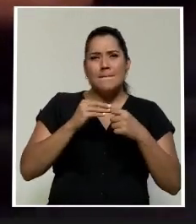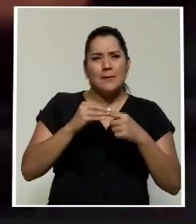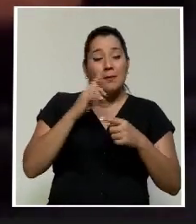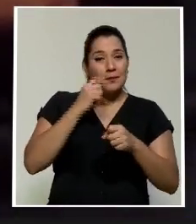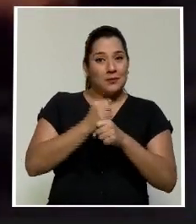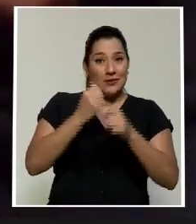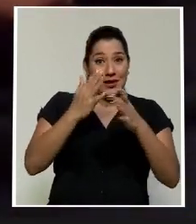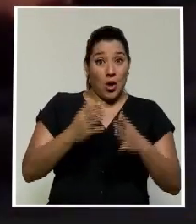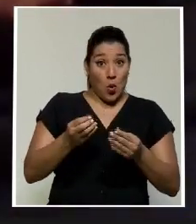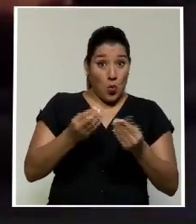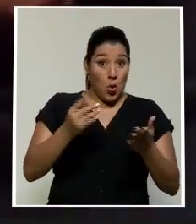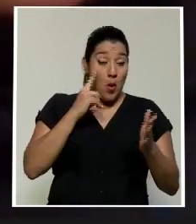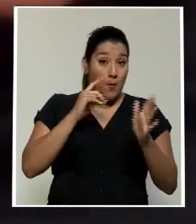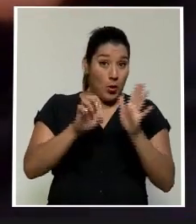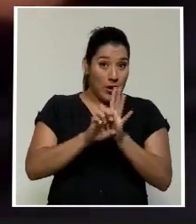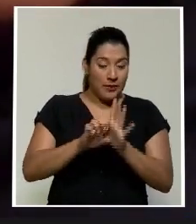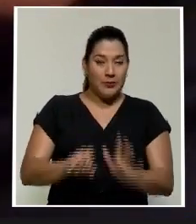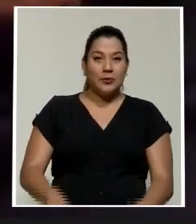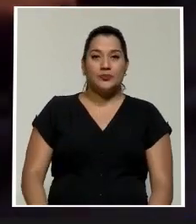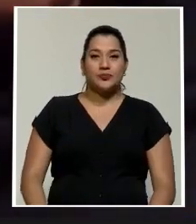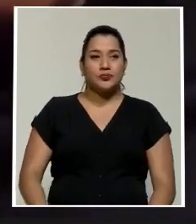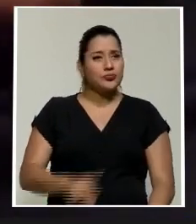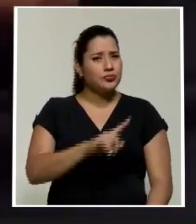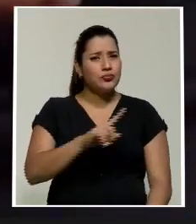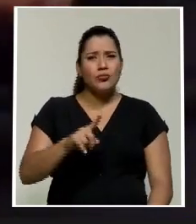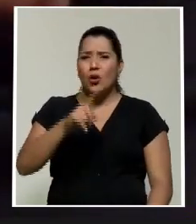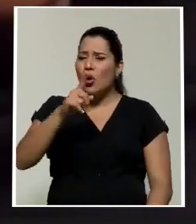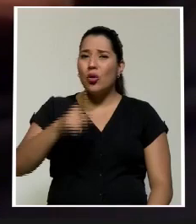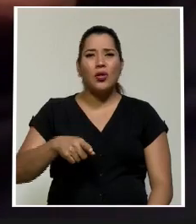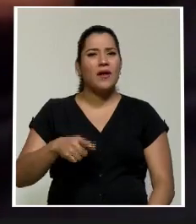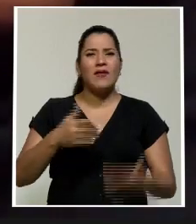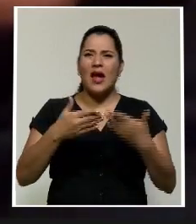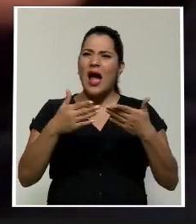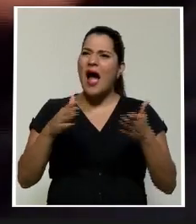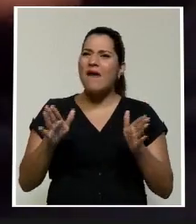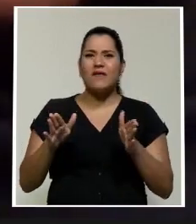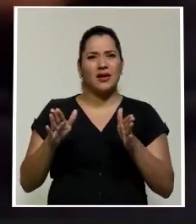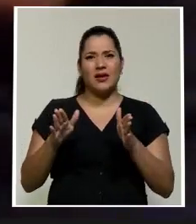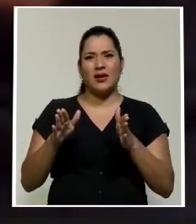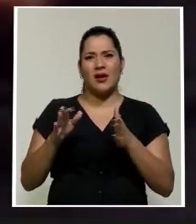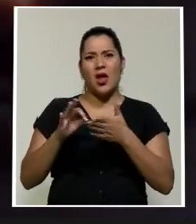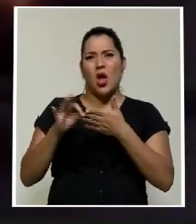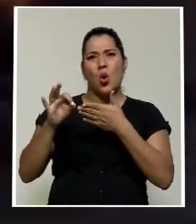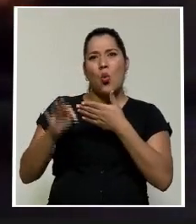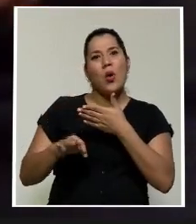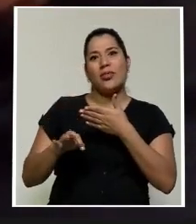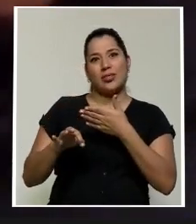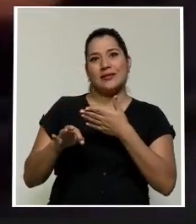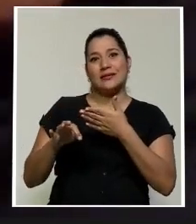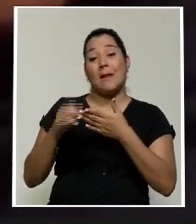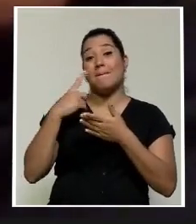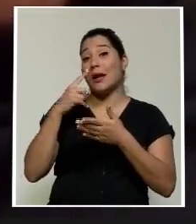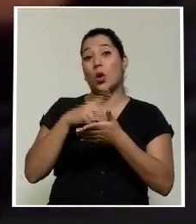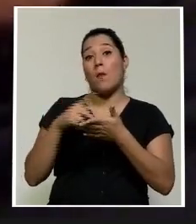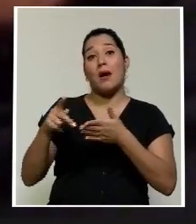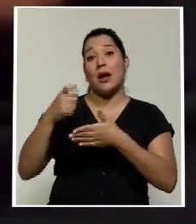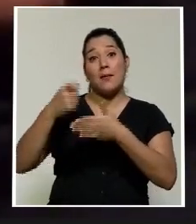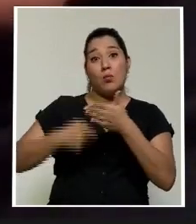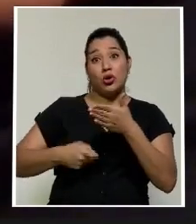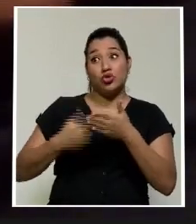por ejemplo, en ejercicio. No deberían estar abriendo cuentas offshore en el momento en que están ejerciendo cargos